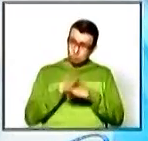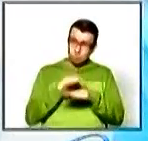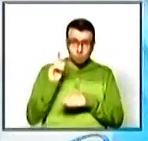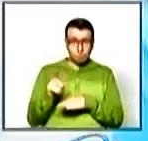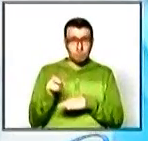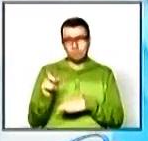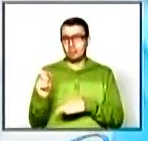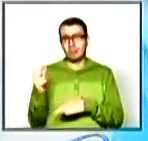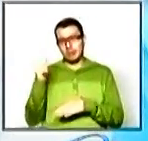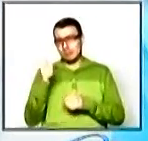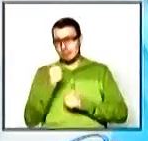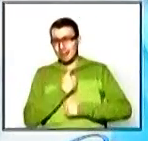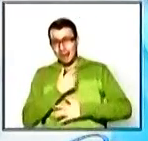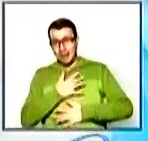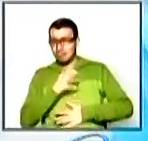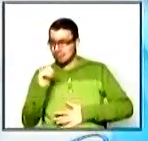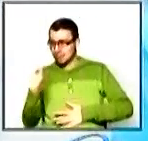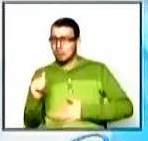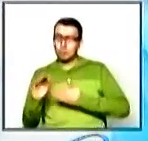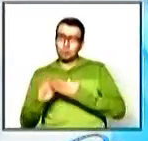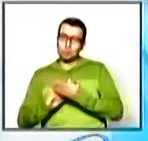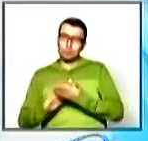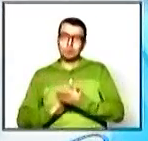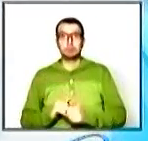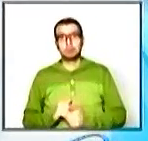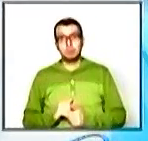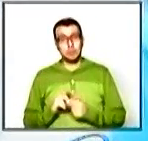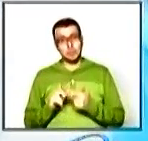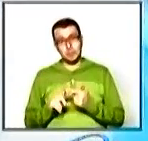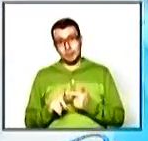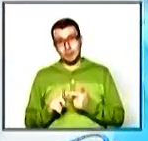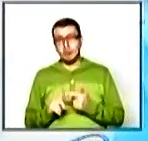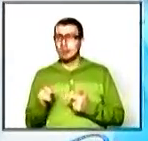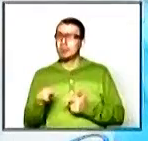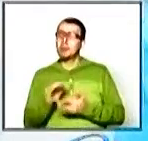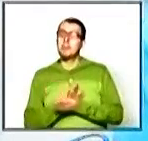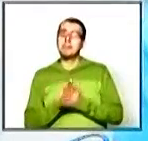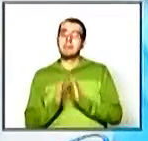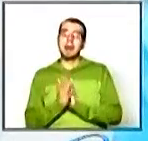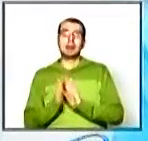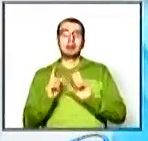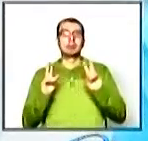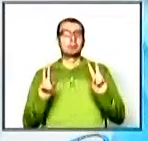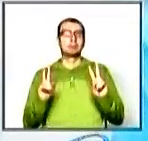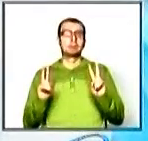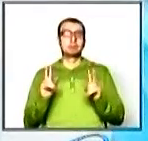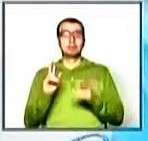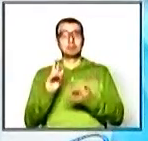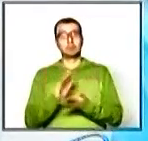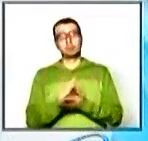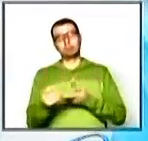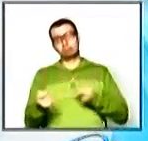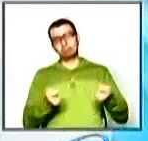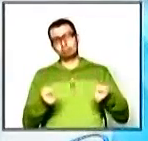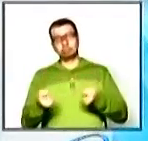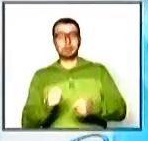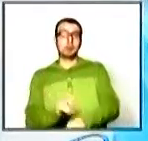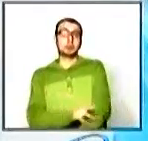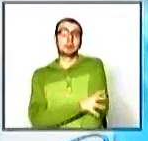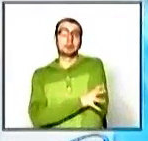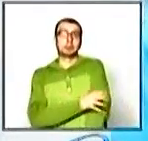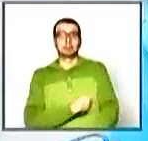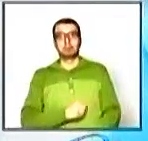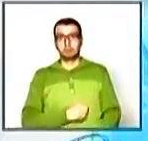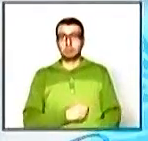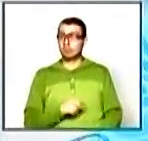de resolverlo. Lo siguiente es el estado de paz, de tranquilidad, de control sobre las emociones. Hemos tenido pacientes